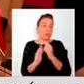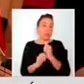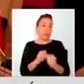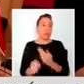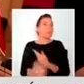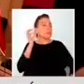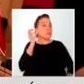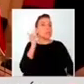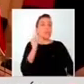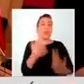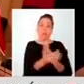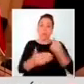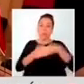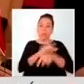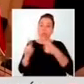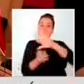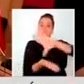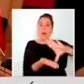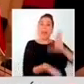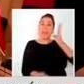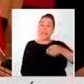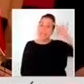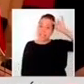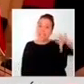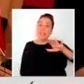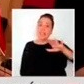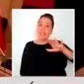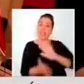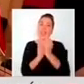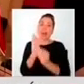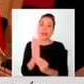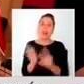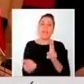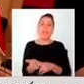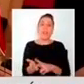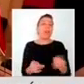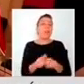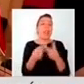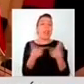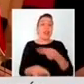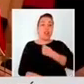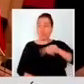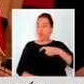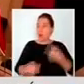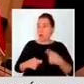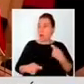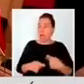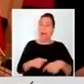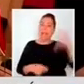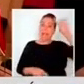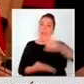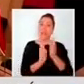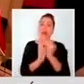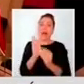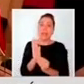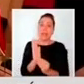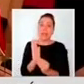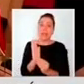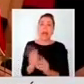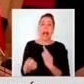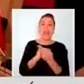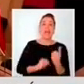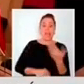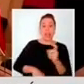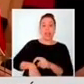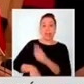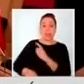intervención extranjera, y se tienen que conocer estos antecedentes. La verdad nos hace libre, nosotros no vamos a negarnos a que se conozcan todos los antecedentes, y al contrario, le voy a dejar tiempo al diputado Inter para que